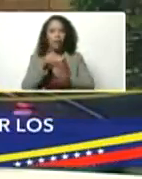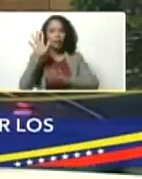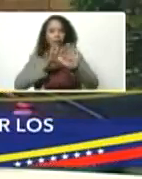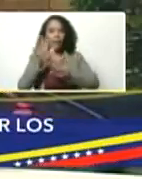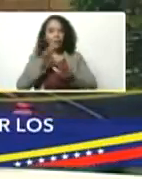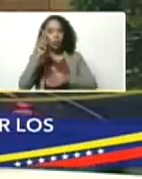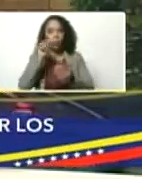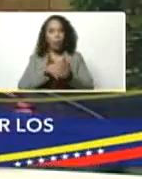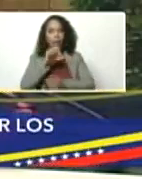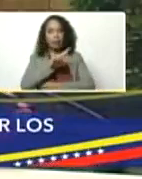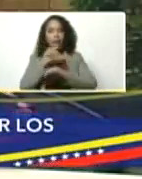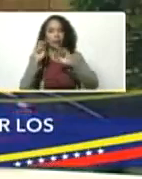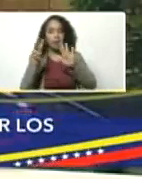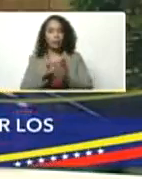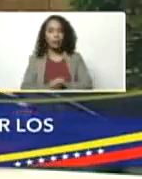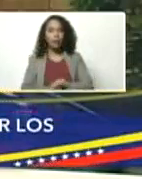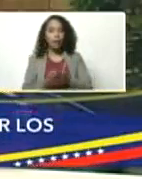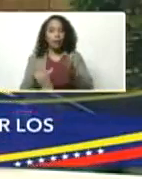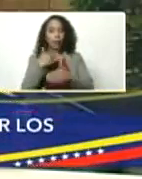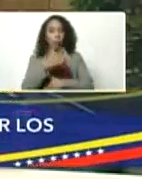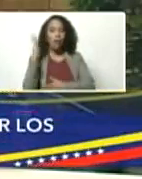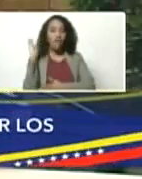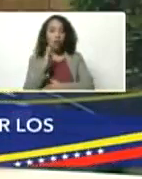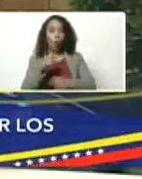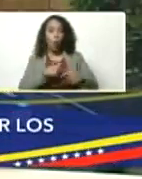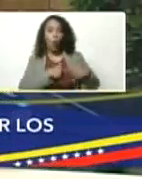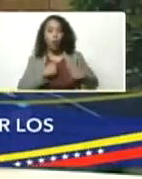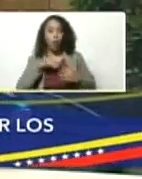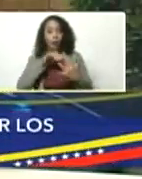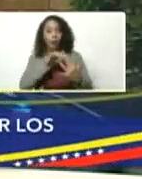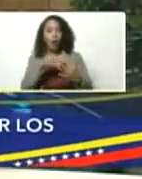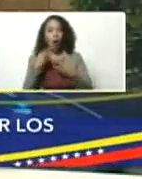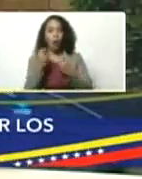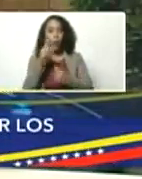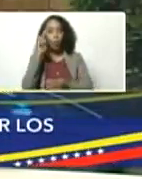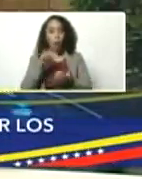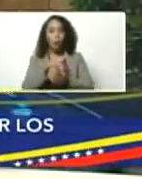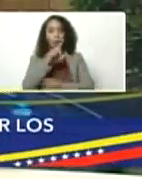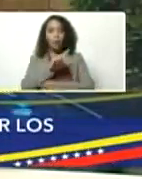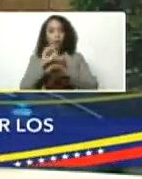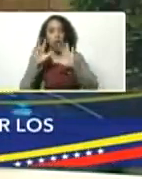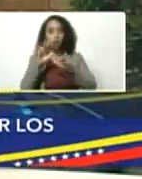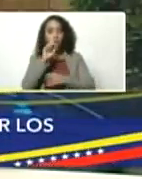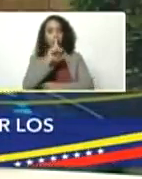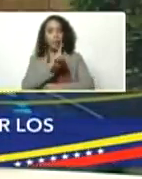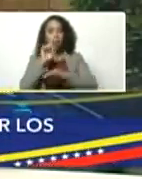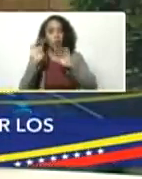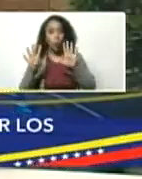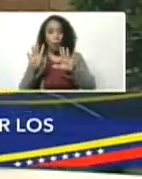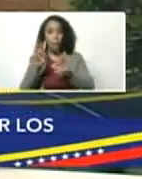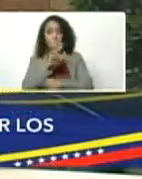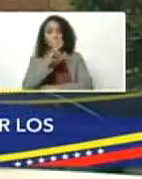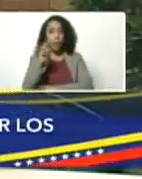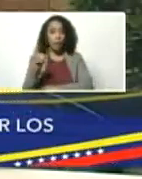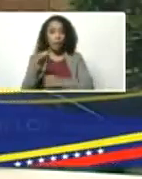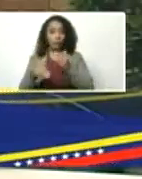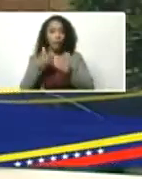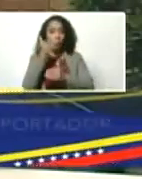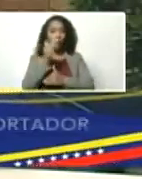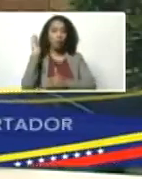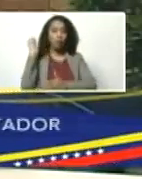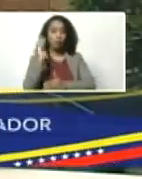2017. Luego vino el corazón de la guerra económica, 2018, 19 y 20. Y luego ha